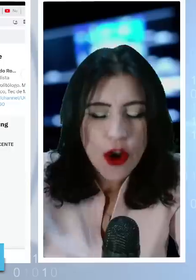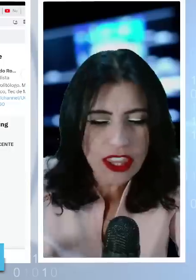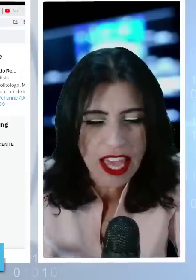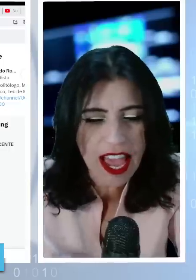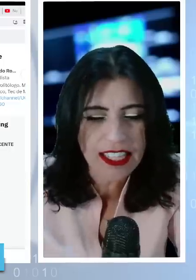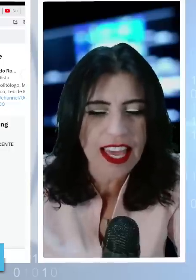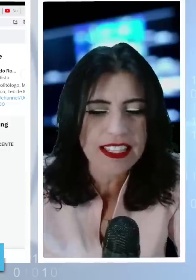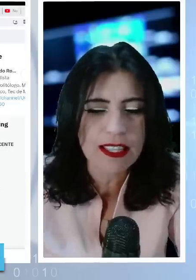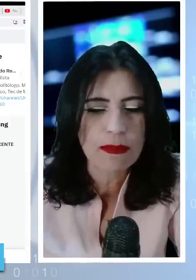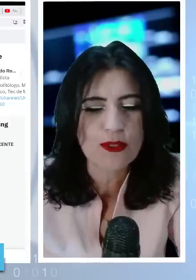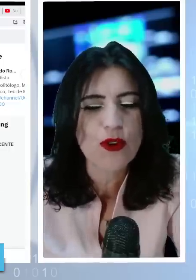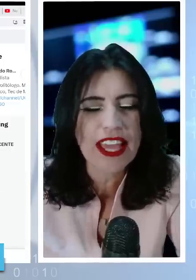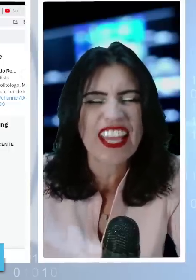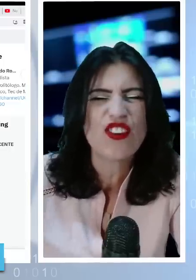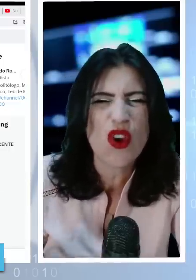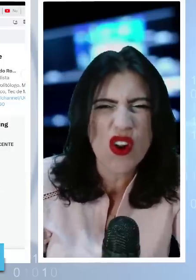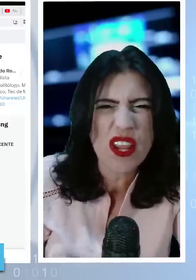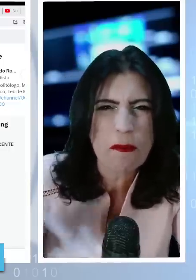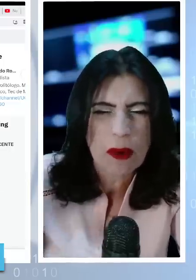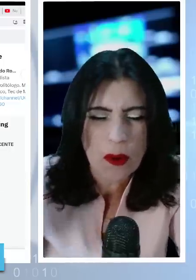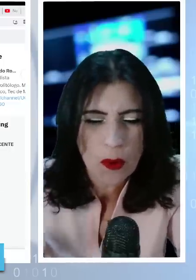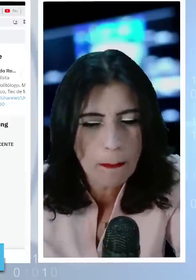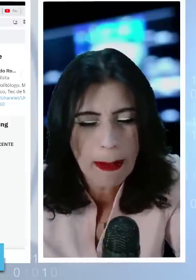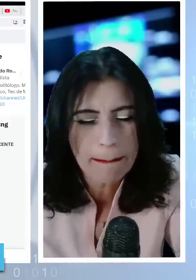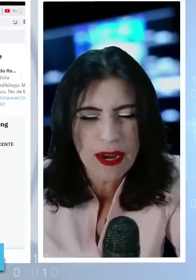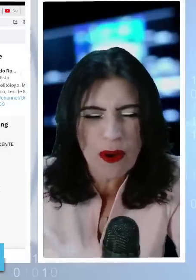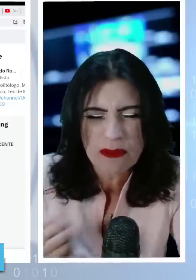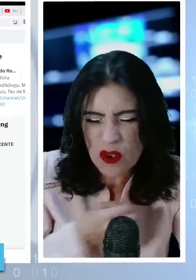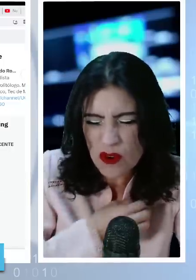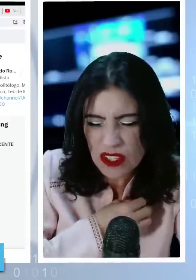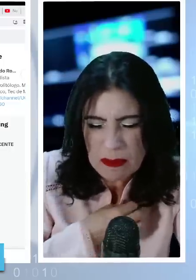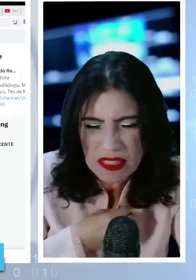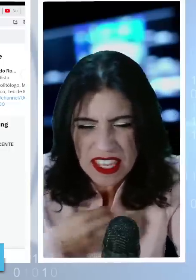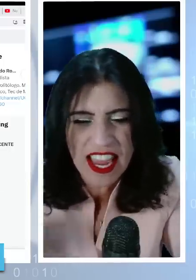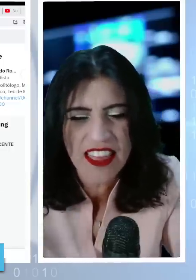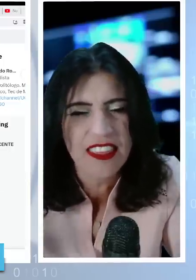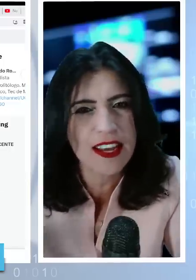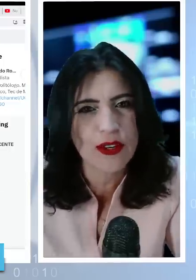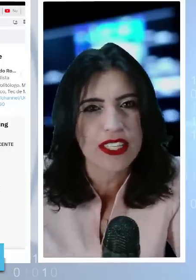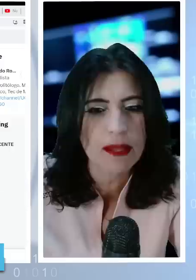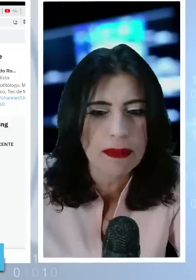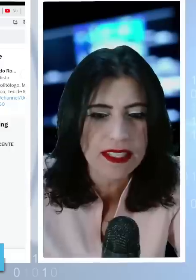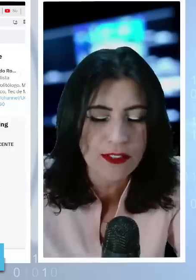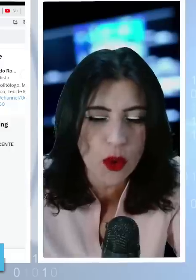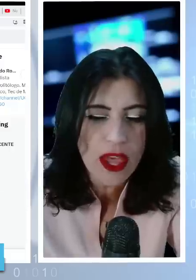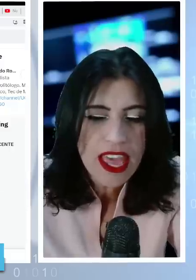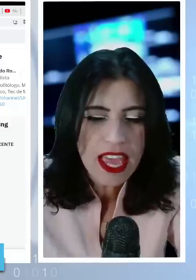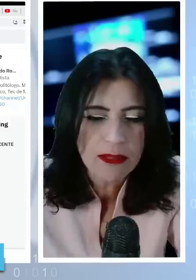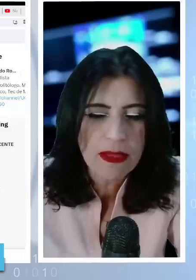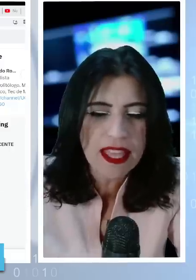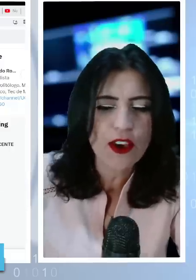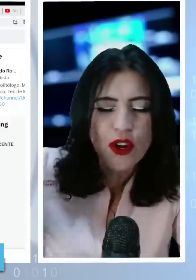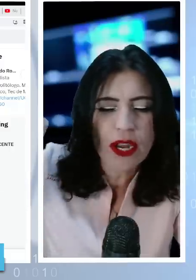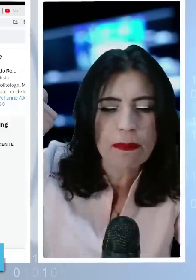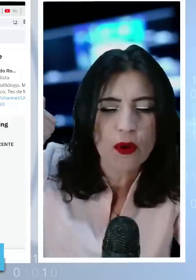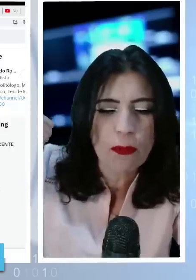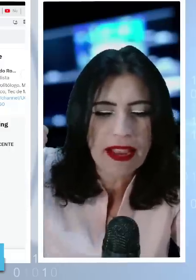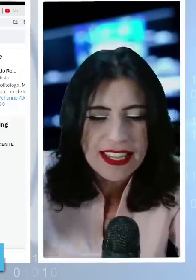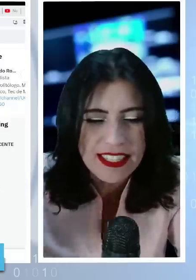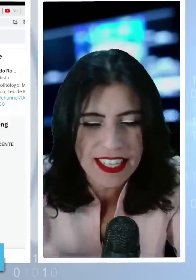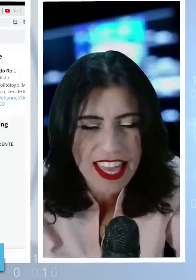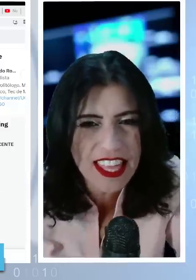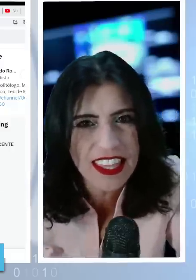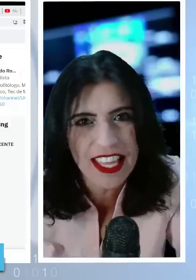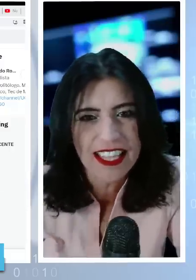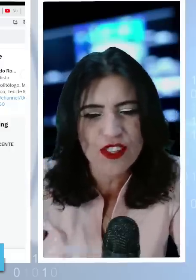se nota que a este personaje no le preocupa pero absolutamente nada de lo que esté pasando en México no le